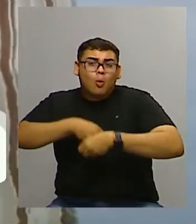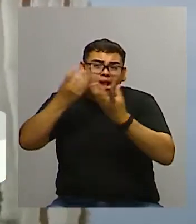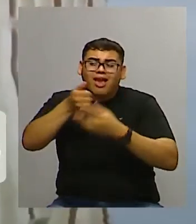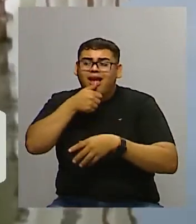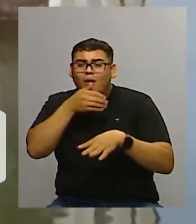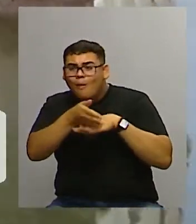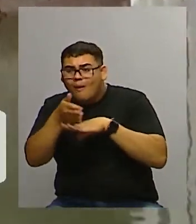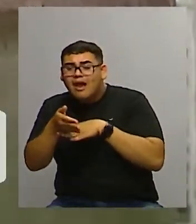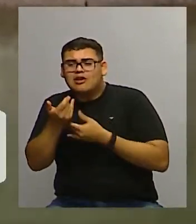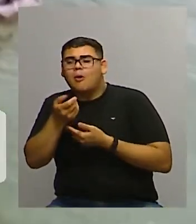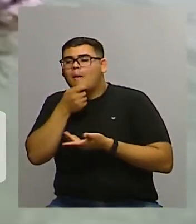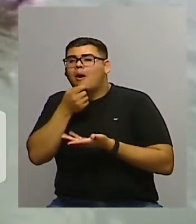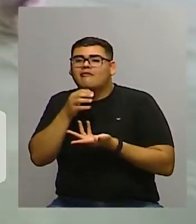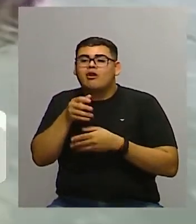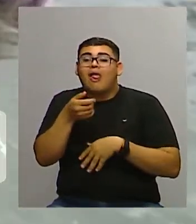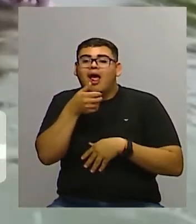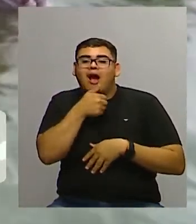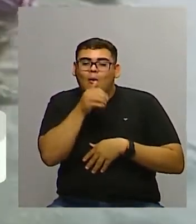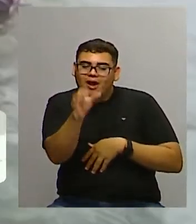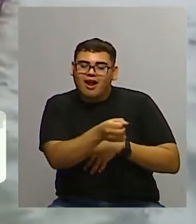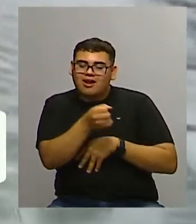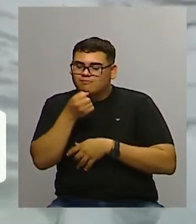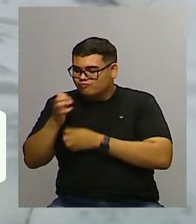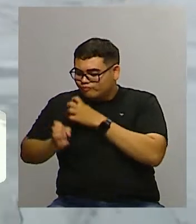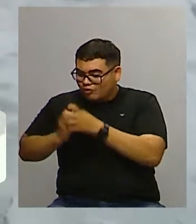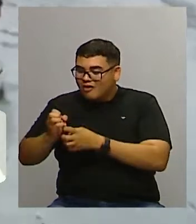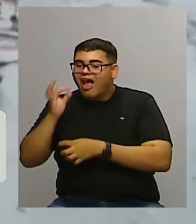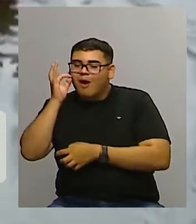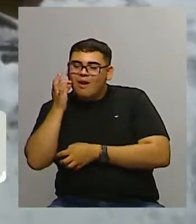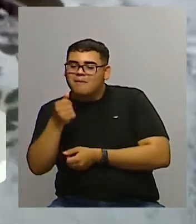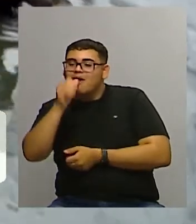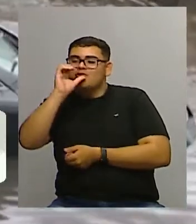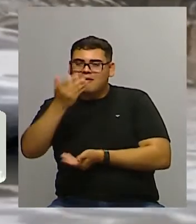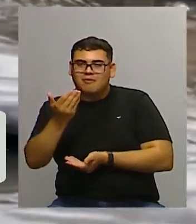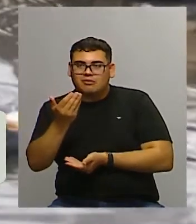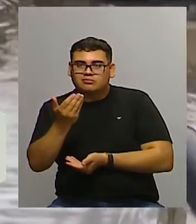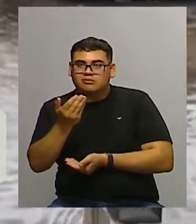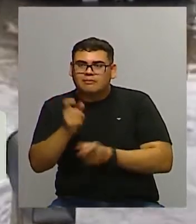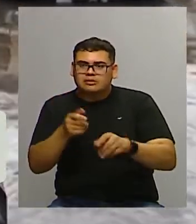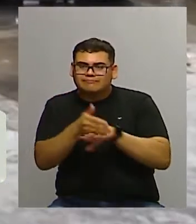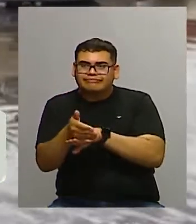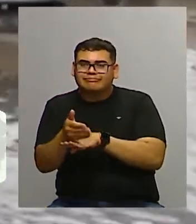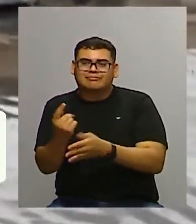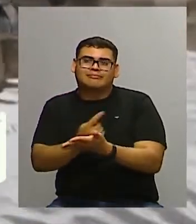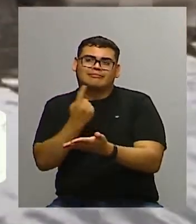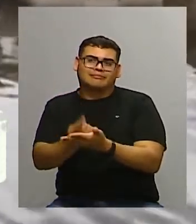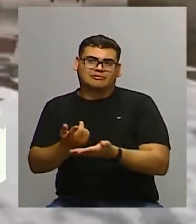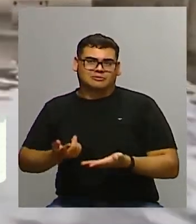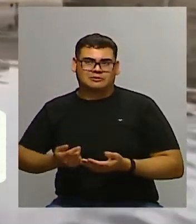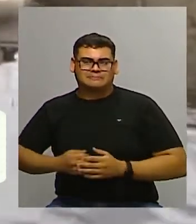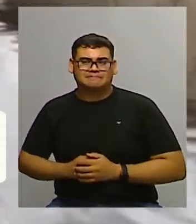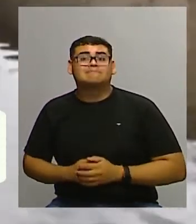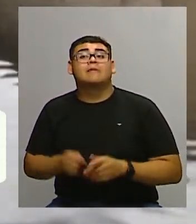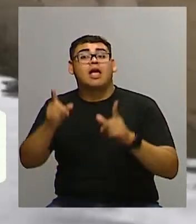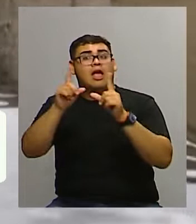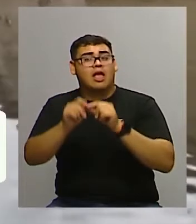través de un proceso puedo potabilizar y hacer accesible. Y ahora esta cifra que están mencionando ayer y que está avalada por la Organización